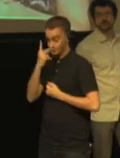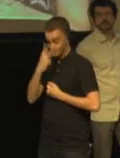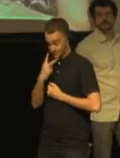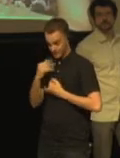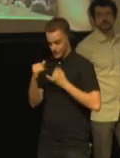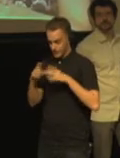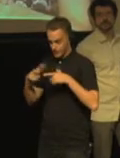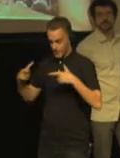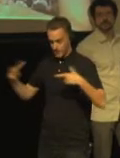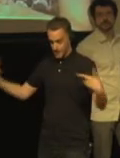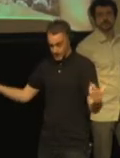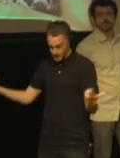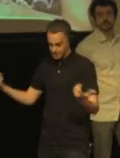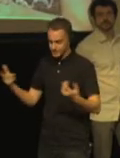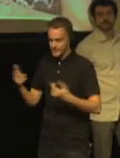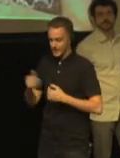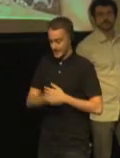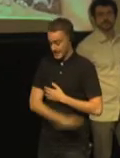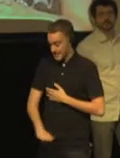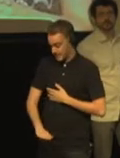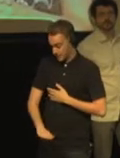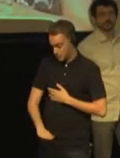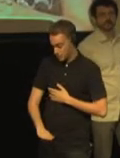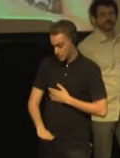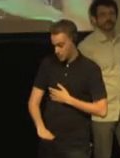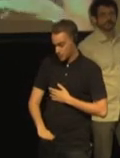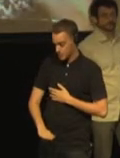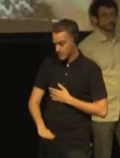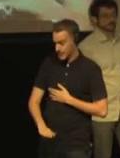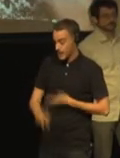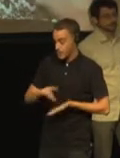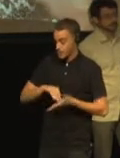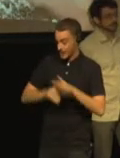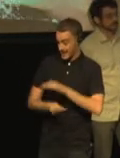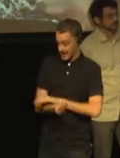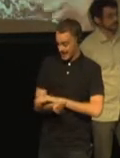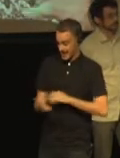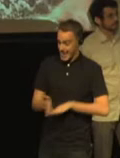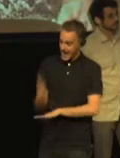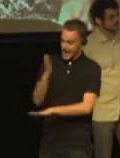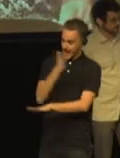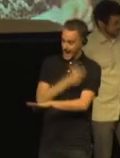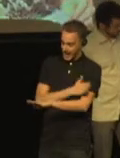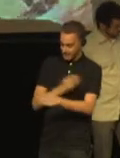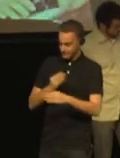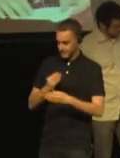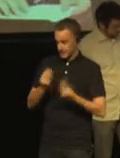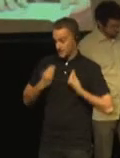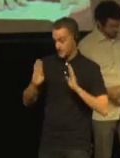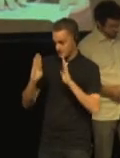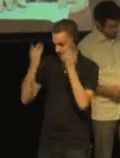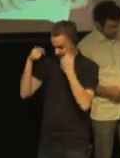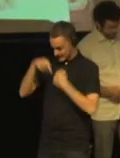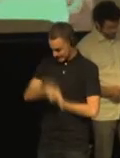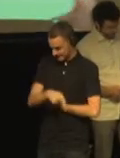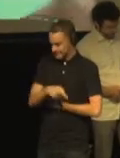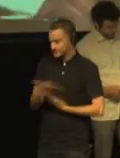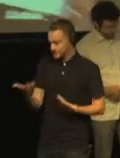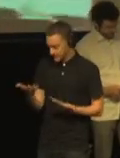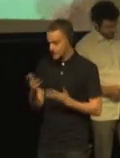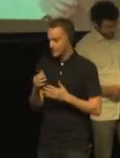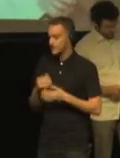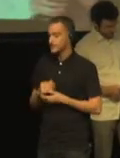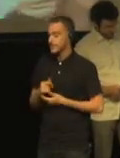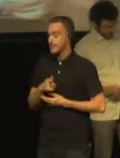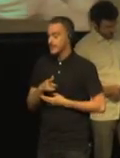tenemos cada vez más niños, hijos que sobreviven un nacimiento prematuro. Y todos estos progresos maravillosos que la